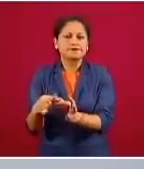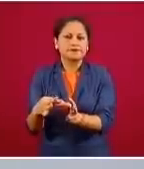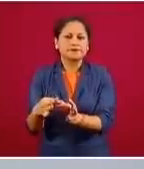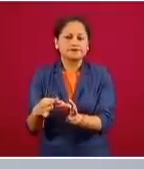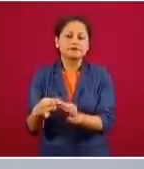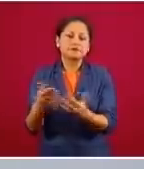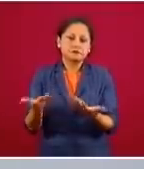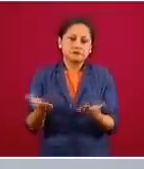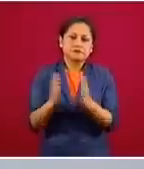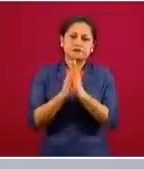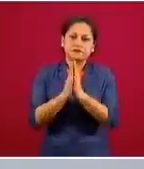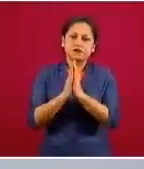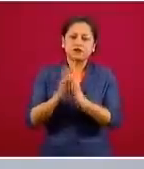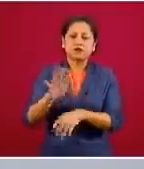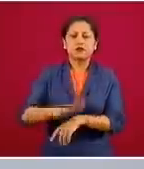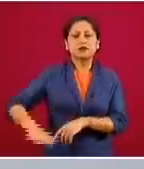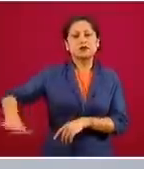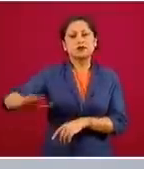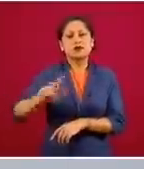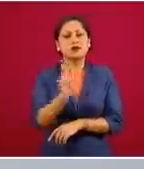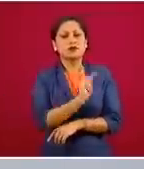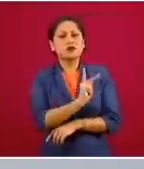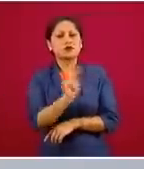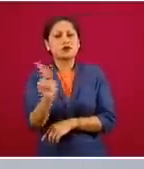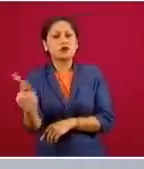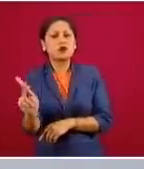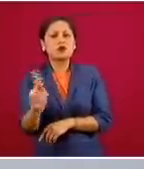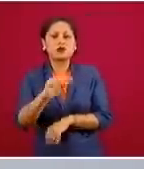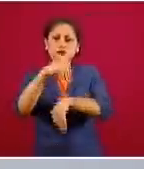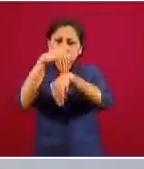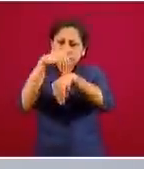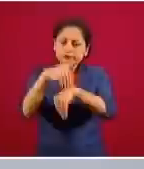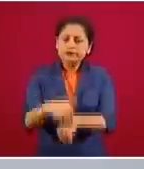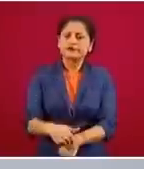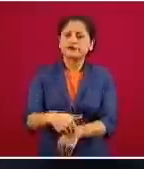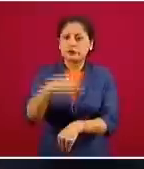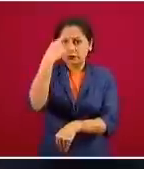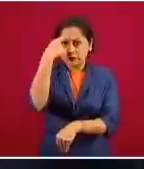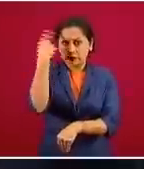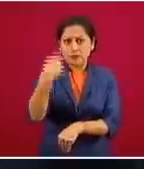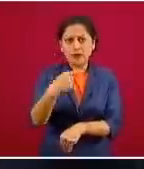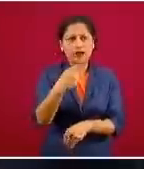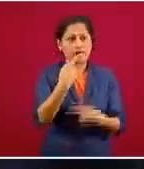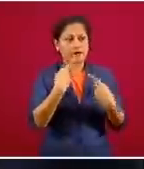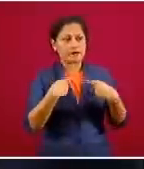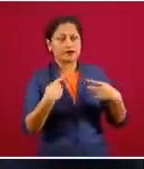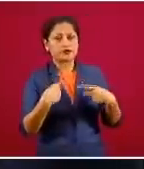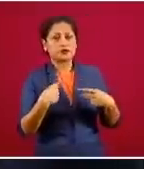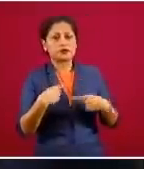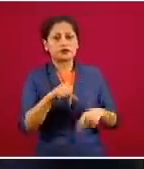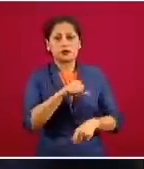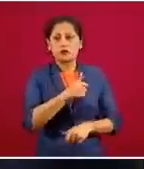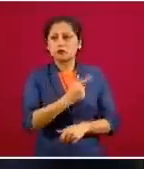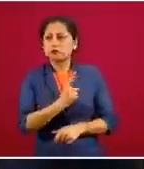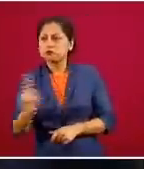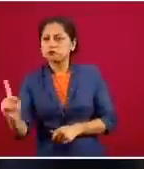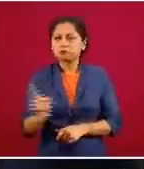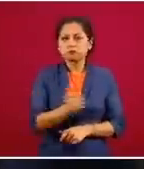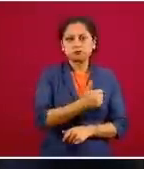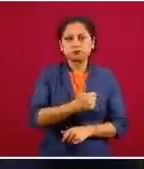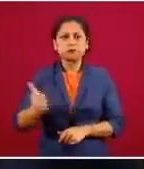pueda facilitarse el cumplimiento por parte de los trabajadores y las trabajadoras. Tercera